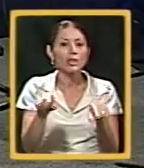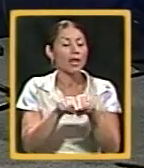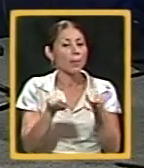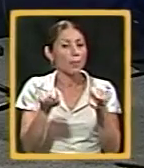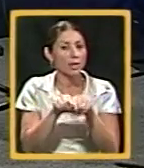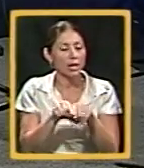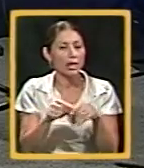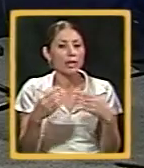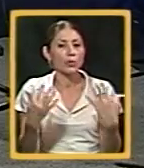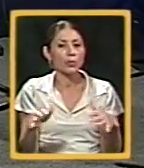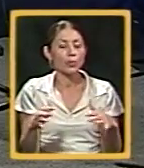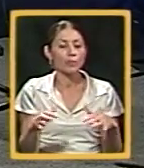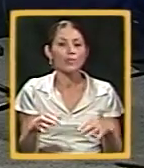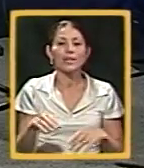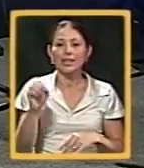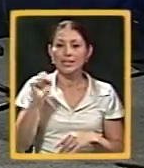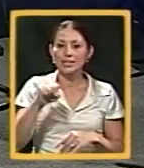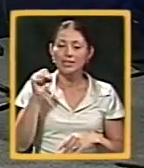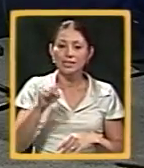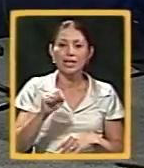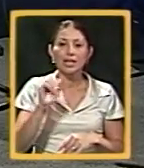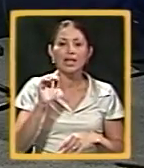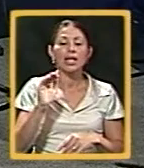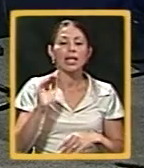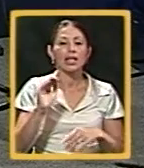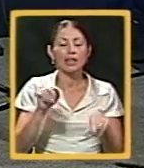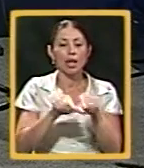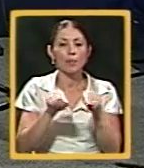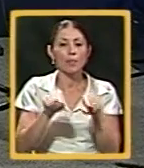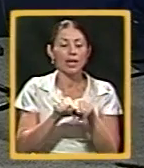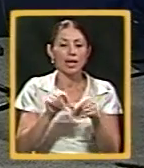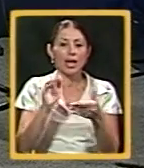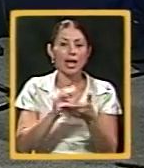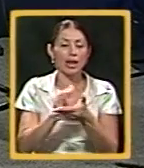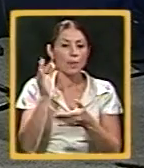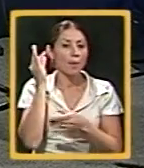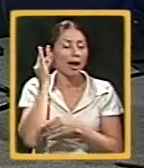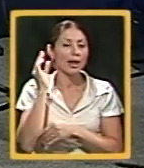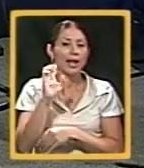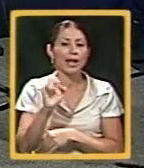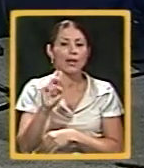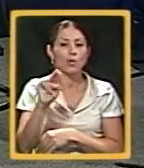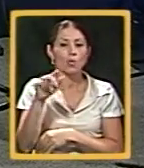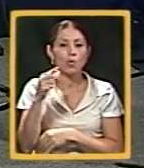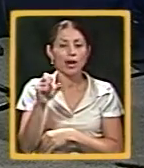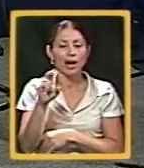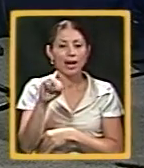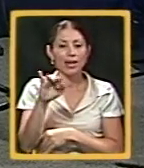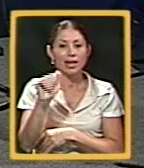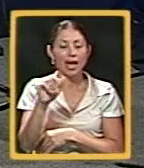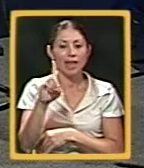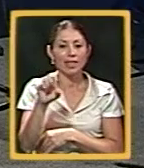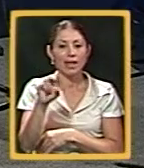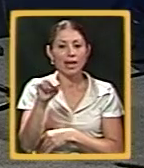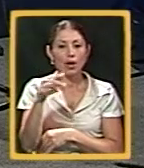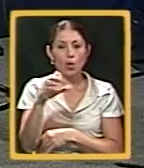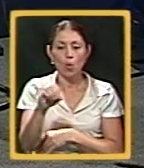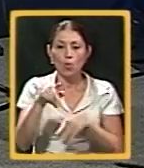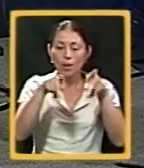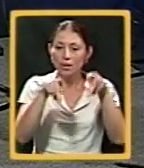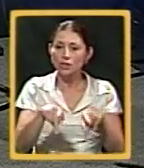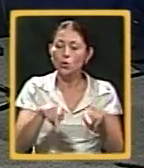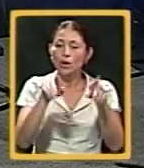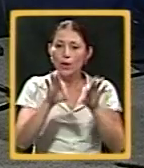¿verdad? En fin. Y su hermana. Y su hermana, doña María Eugenia, también, que es una persona tan distinguida en el campo de